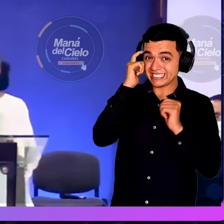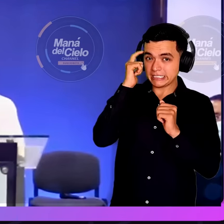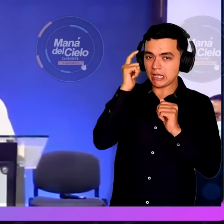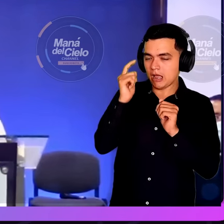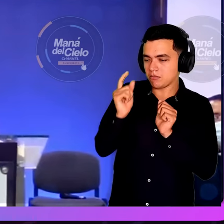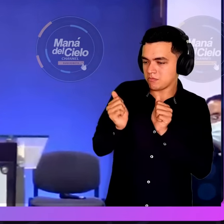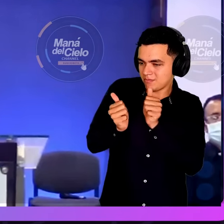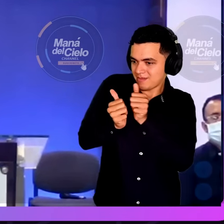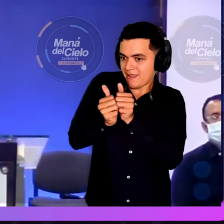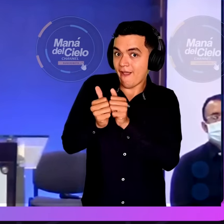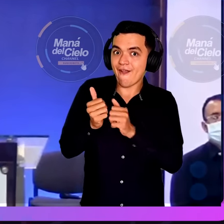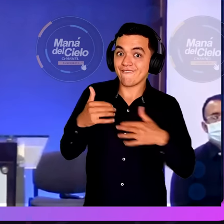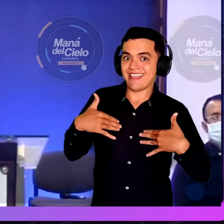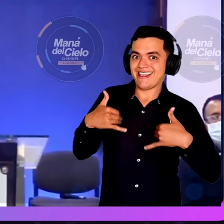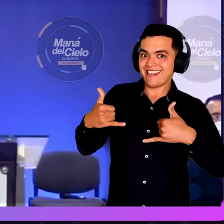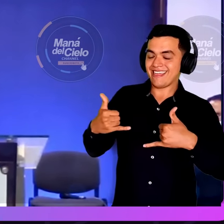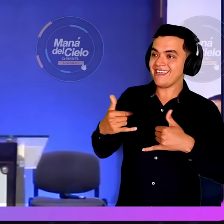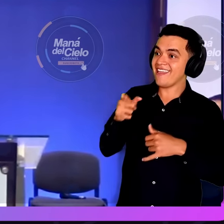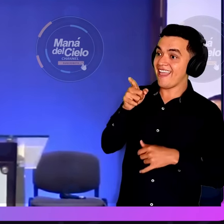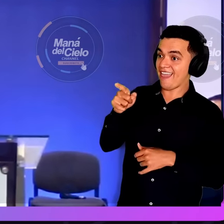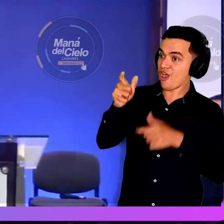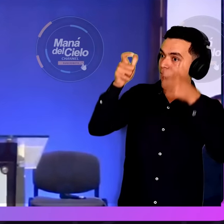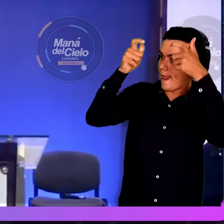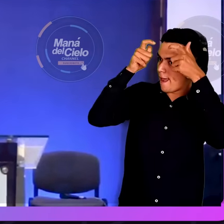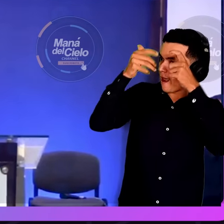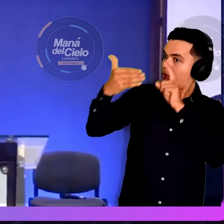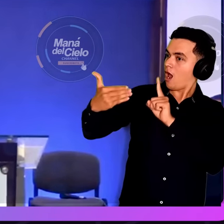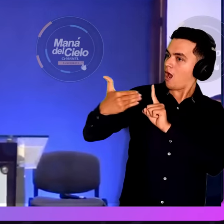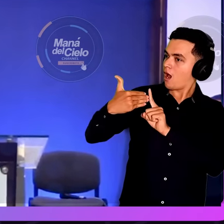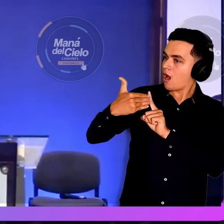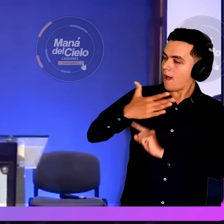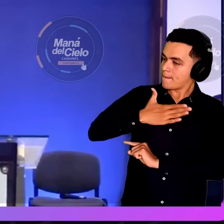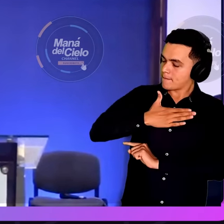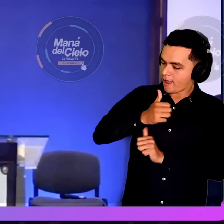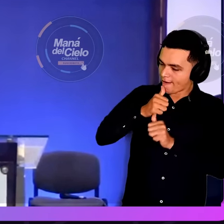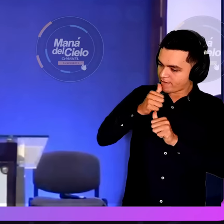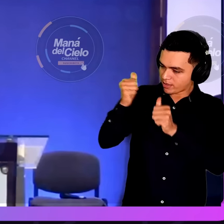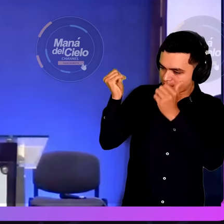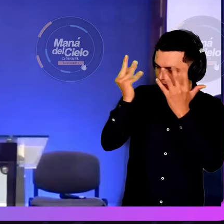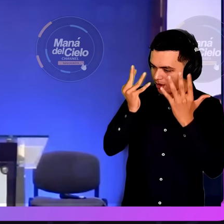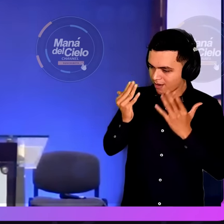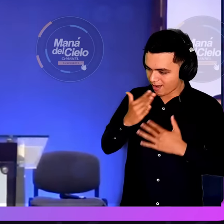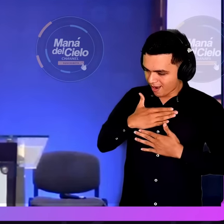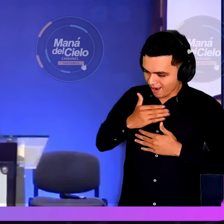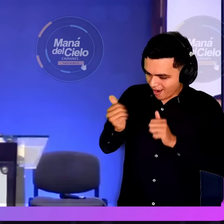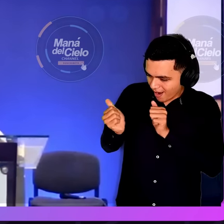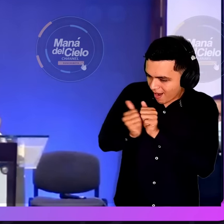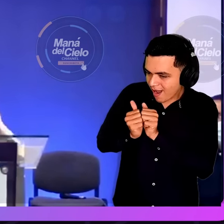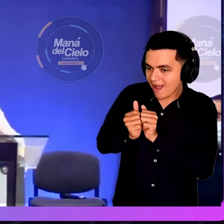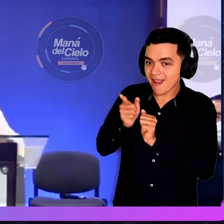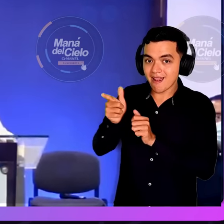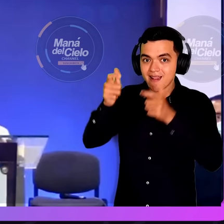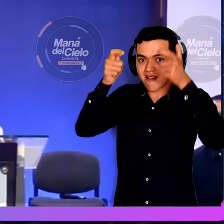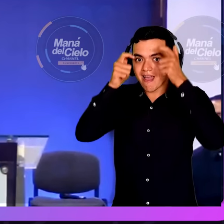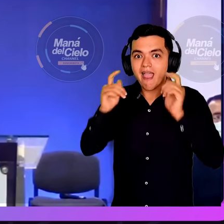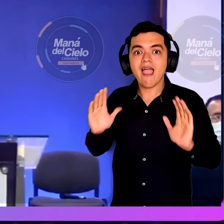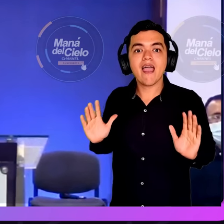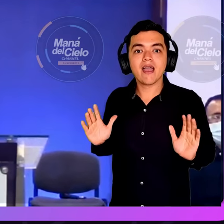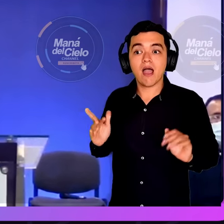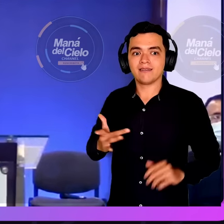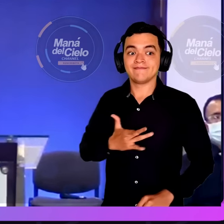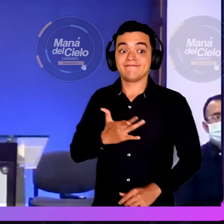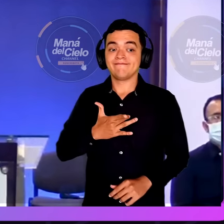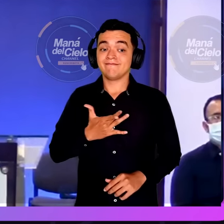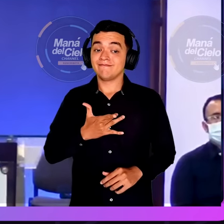Hay cristianos, porque si quiero, estoy comparando que esta mujer estaba muy feliz, está